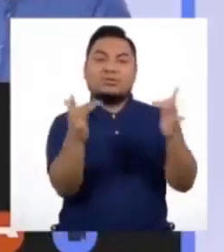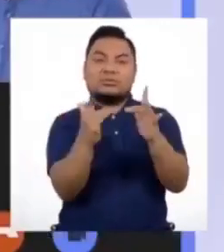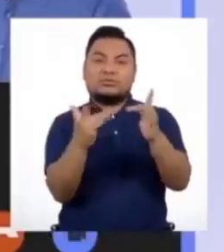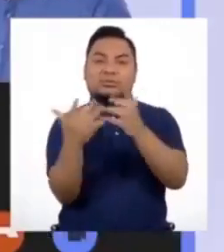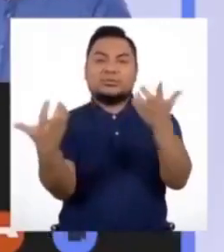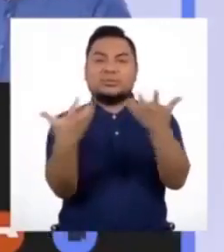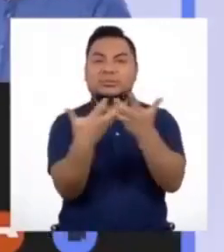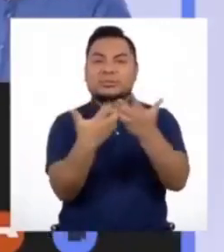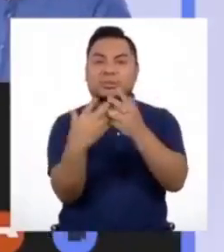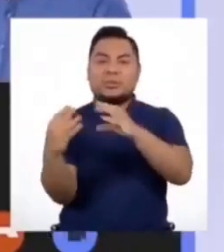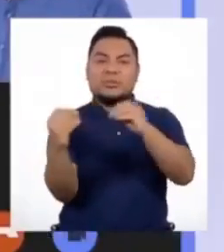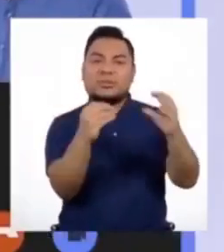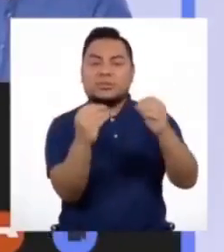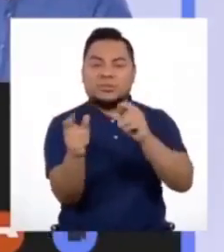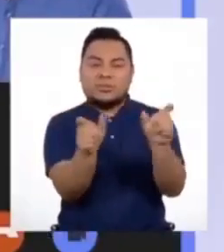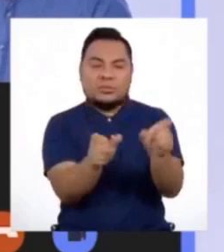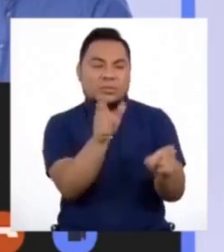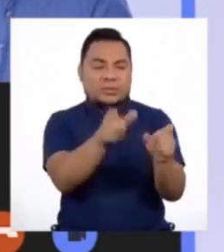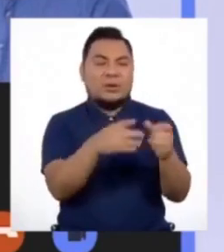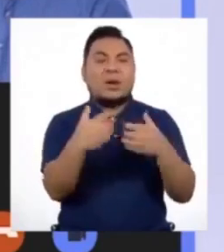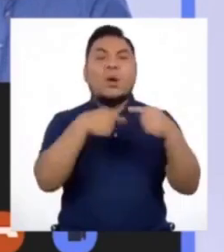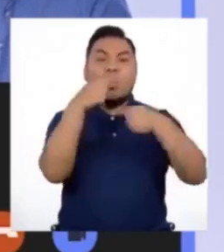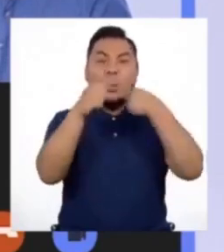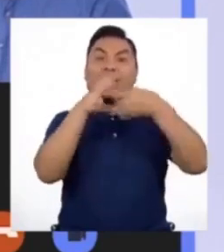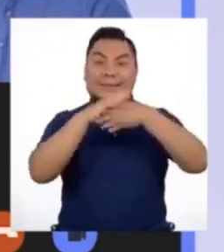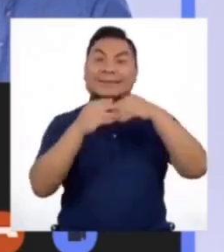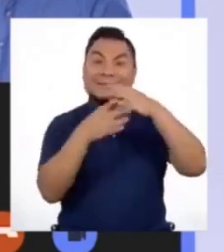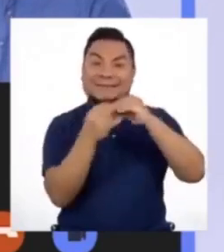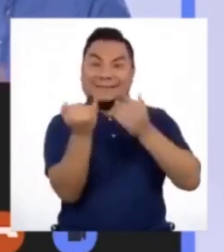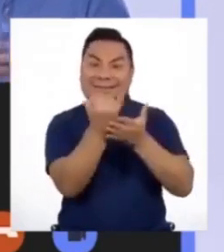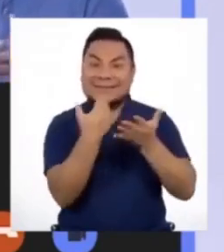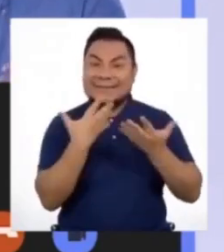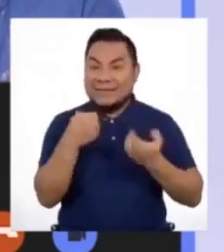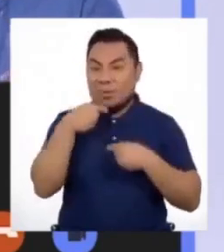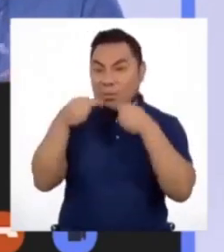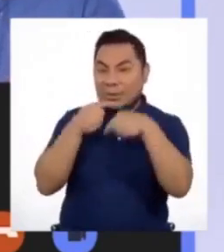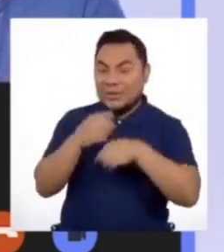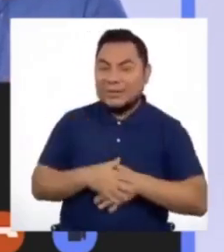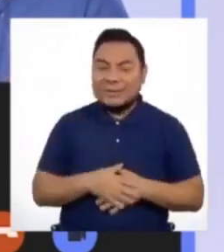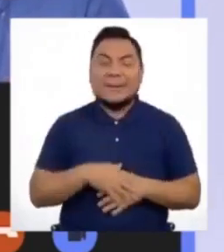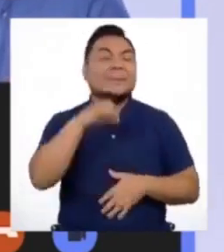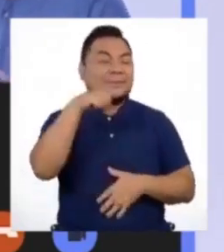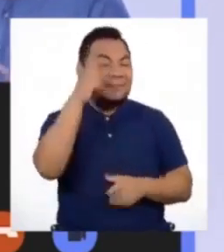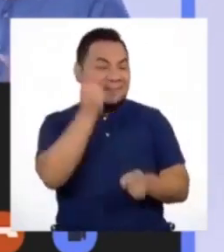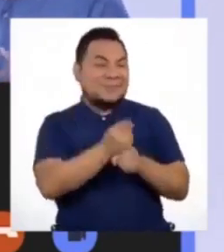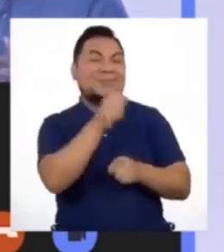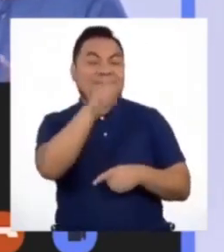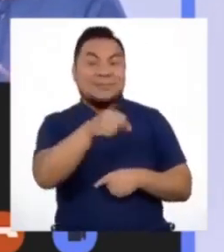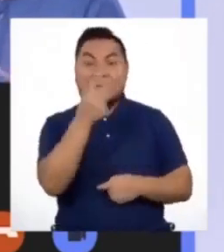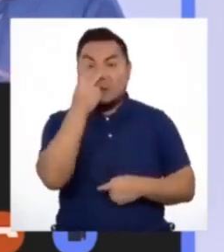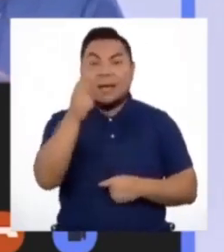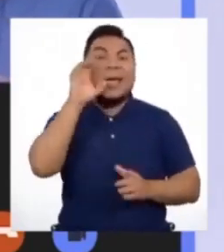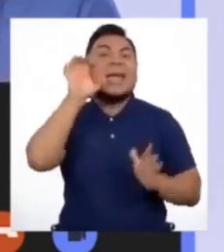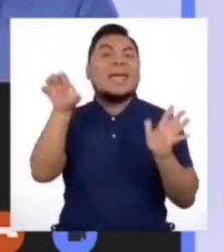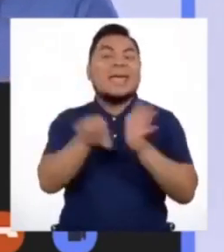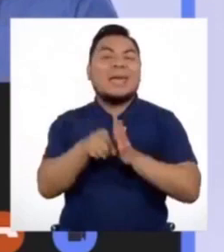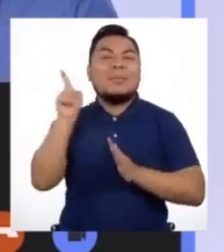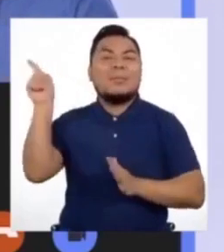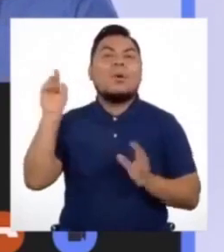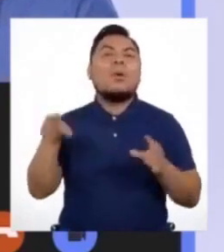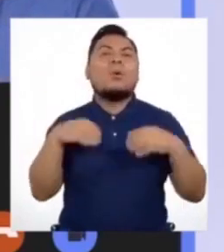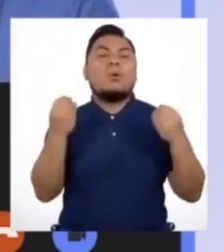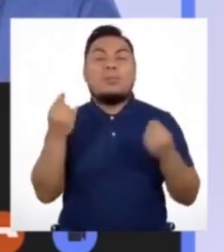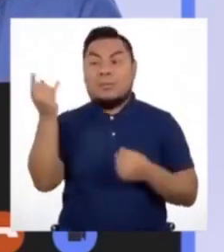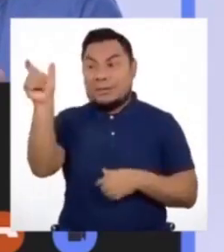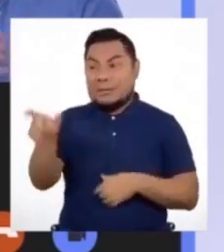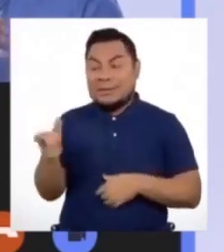van a relacionar con otros personajes para el desarrollo de la historia que queremos contar. Así es, Patti. Veamos algunos ejemplos de cómo nuestro